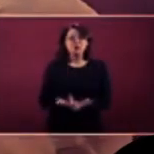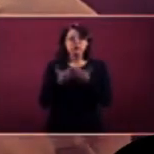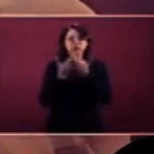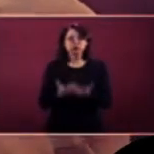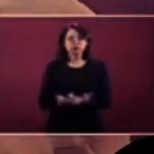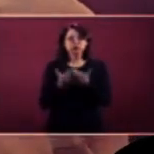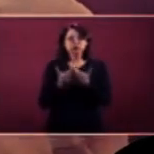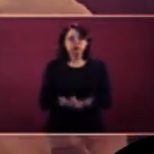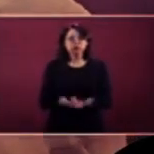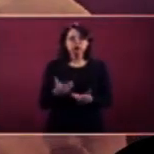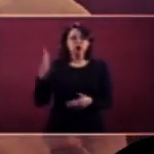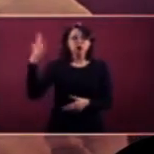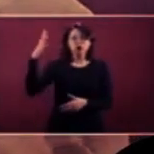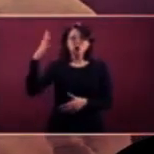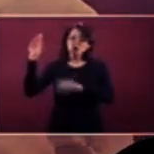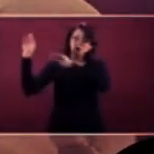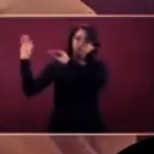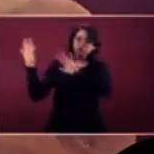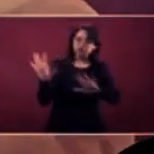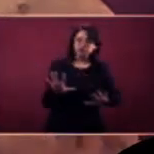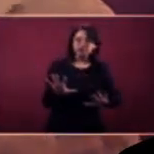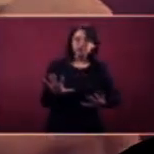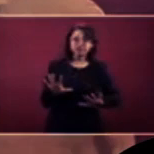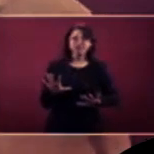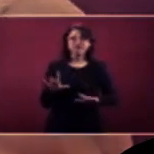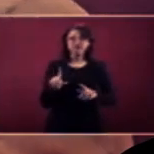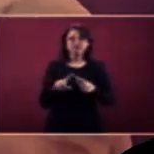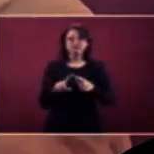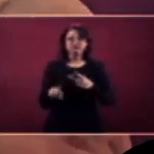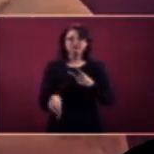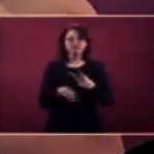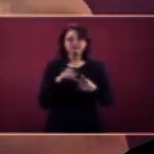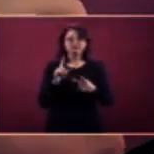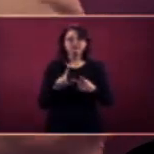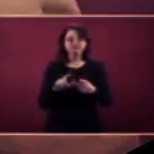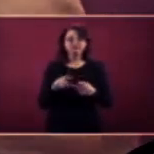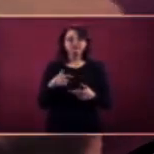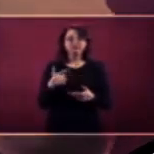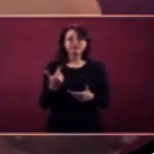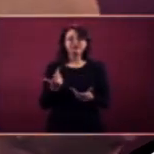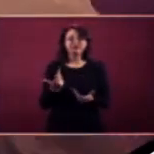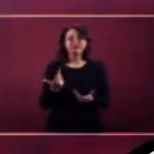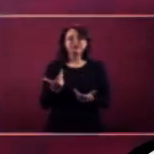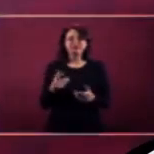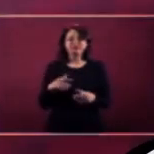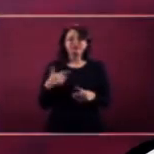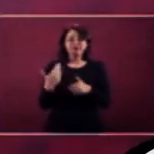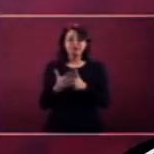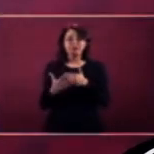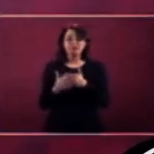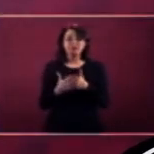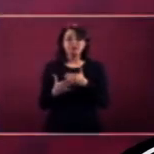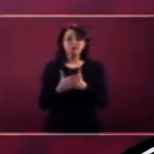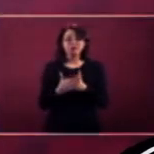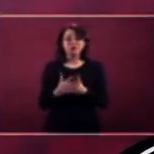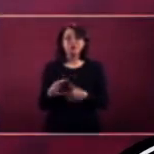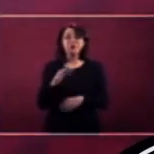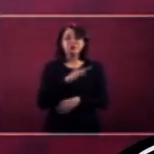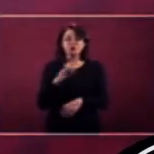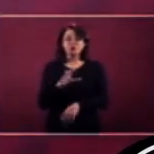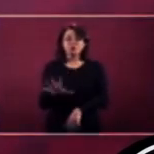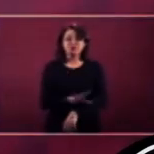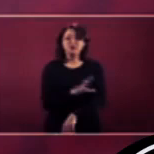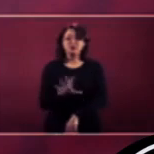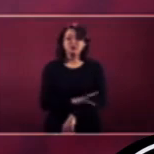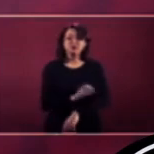en irradiación solar y vamos a ser un país, en teoría vamos a ser un país exportador de energía